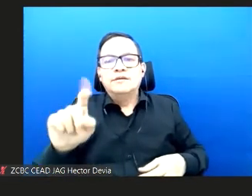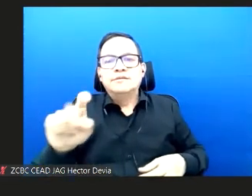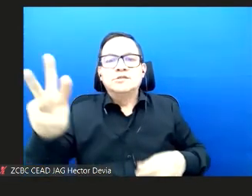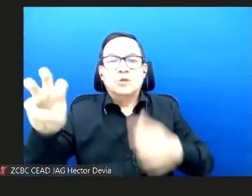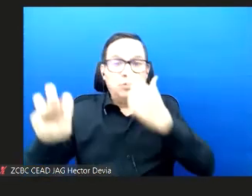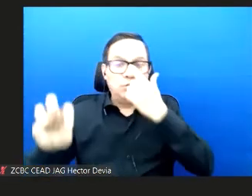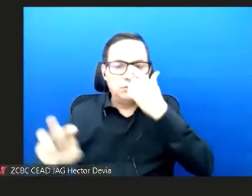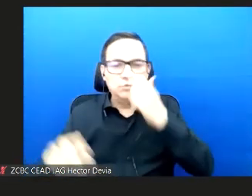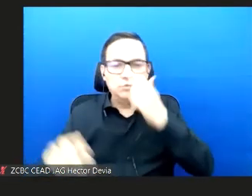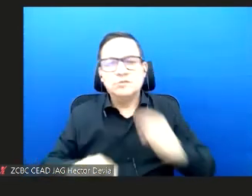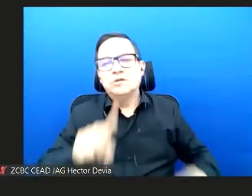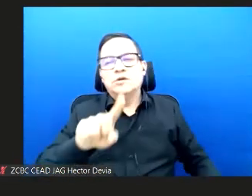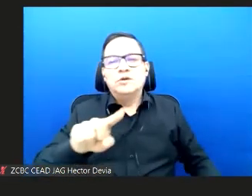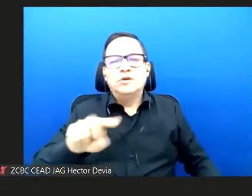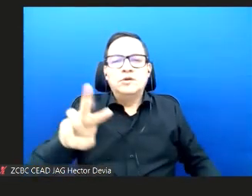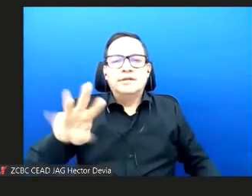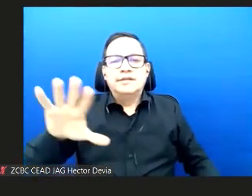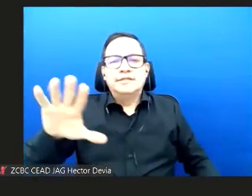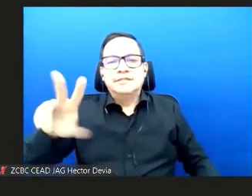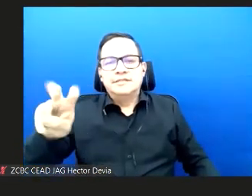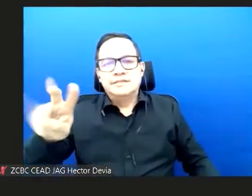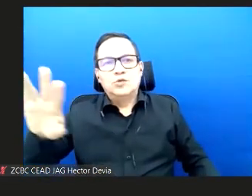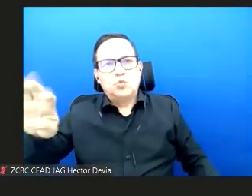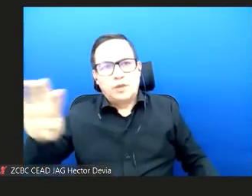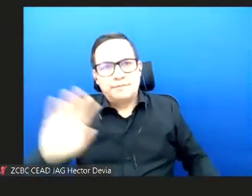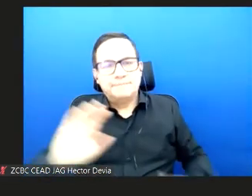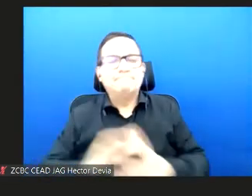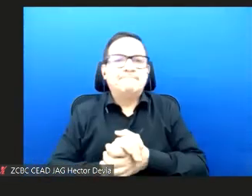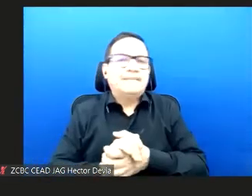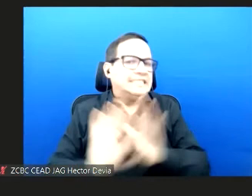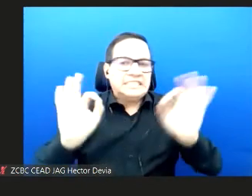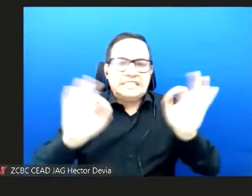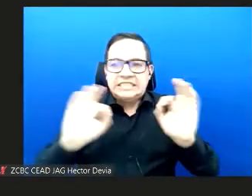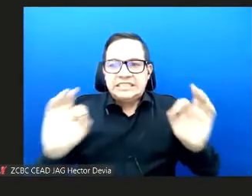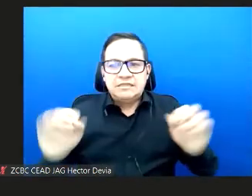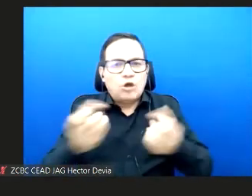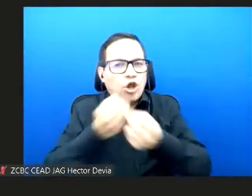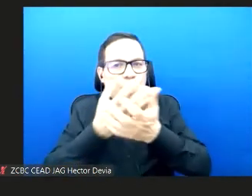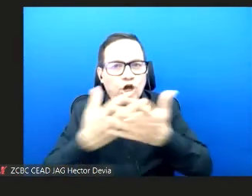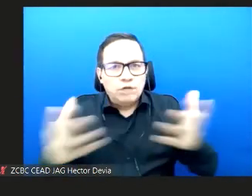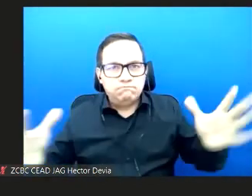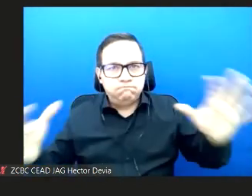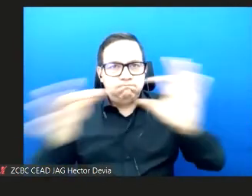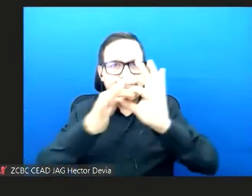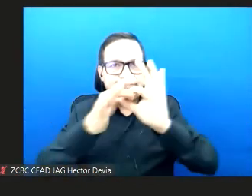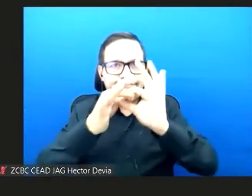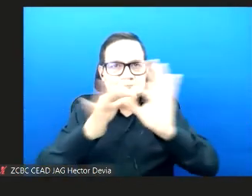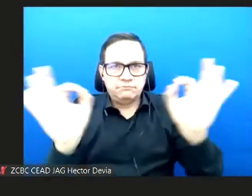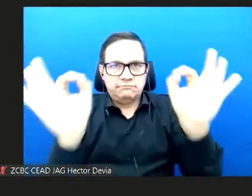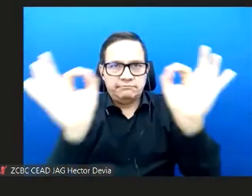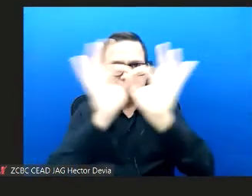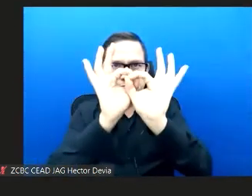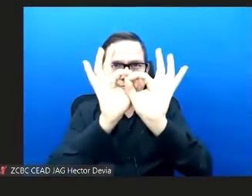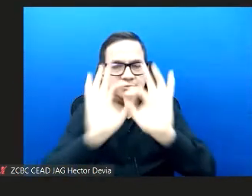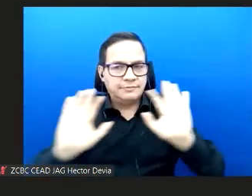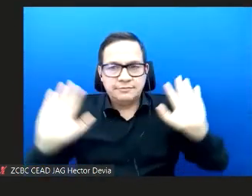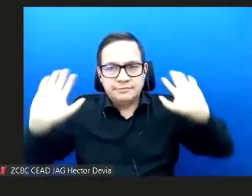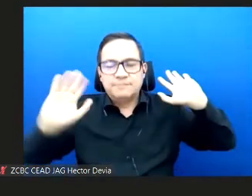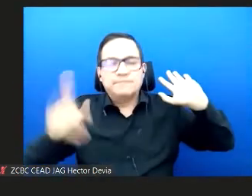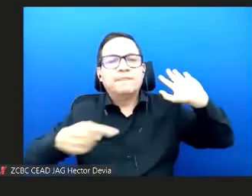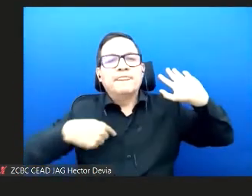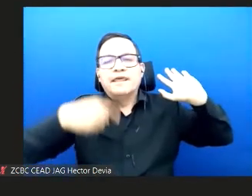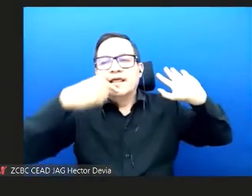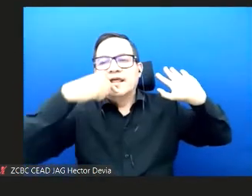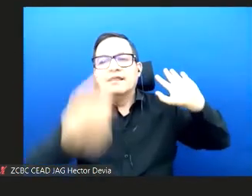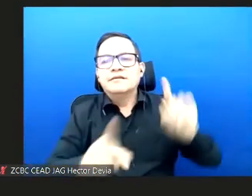3, 5, 7, 9. ¿Sí? No tenemos ningún elemento en común. Entonces decimos que A